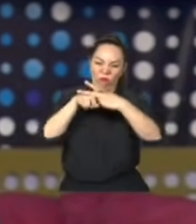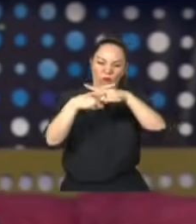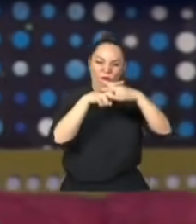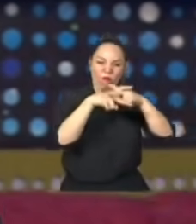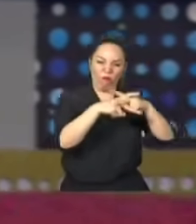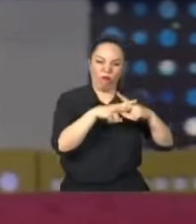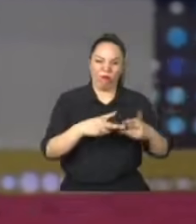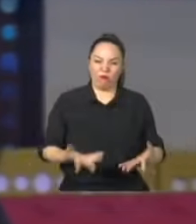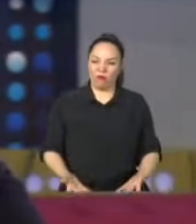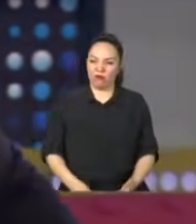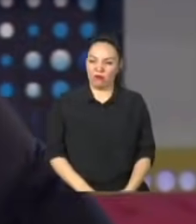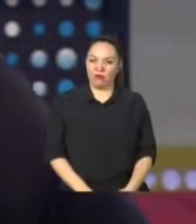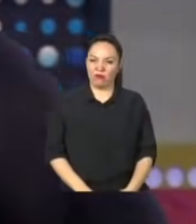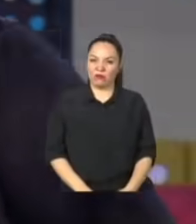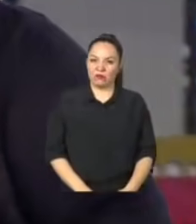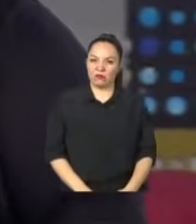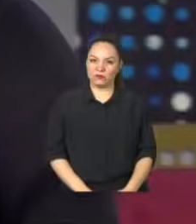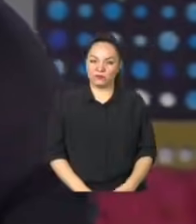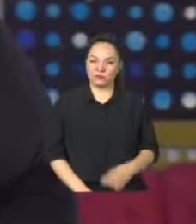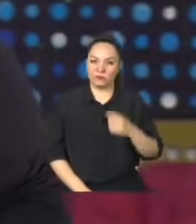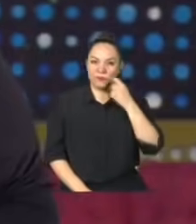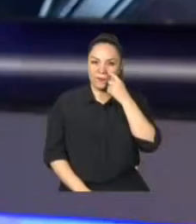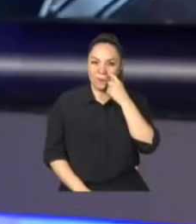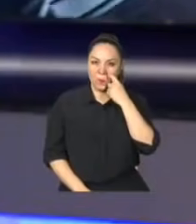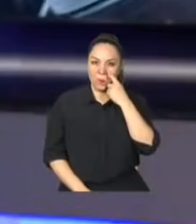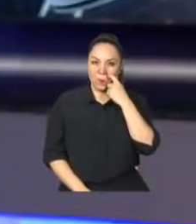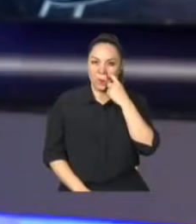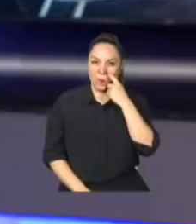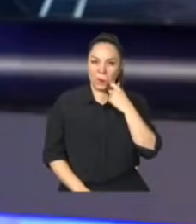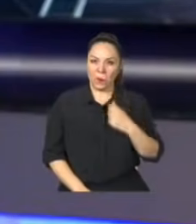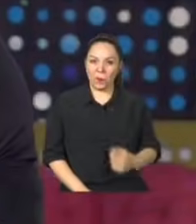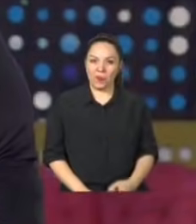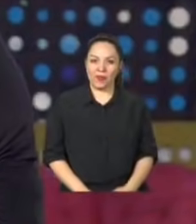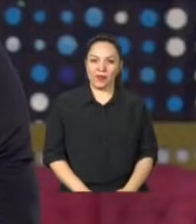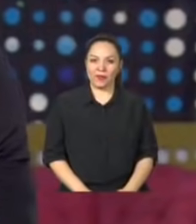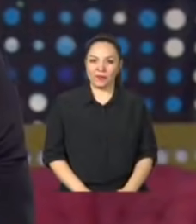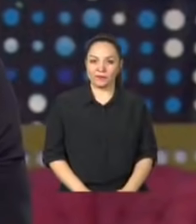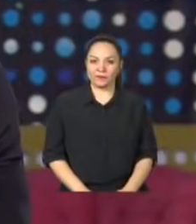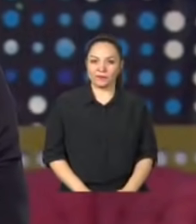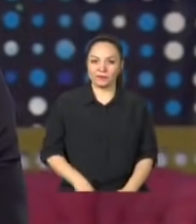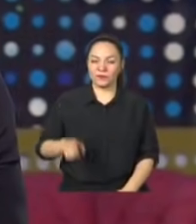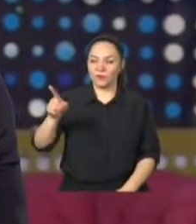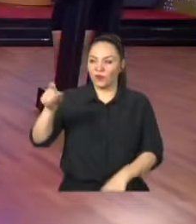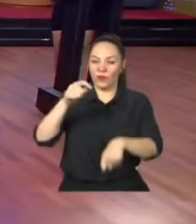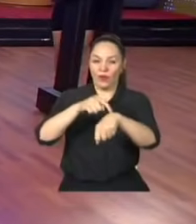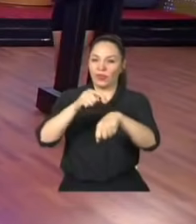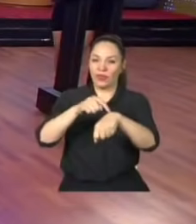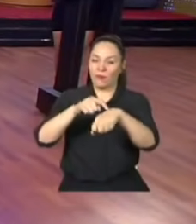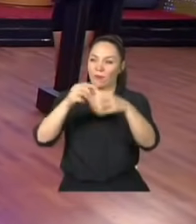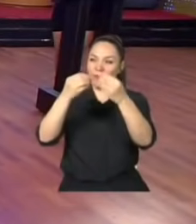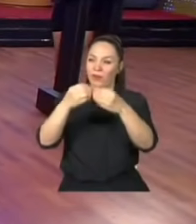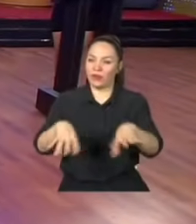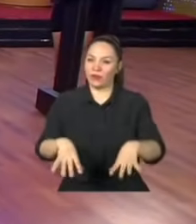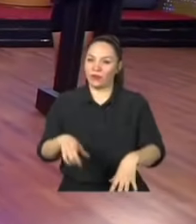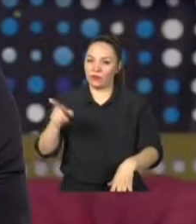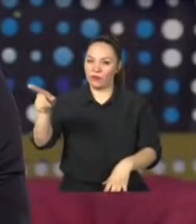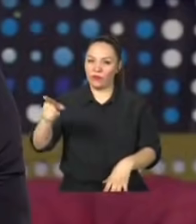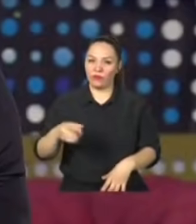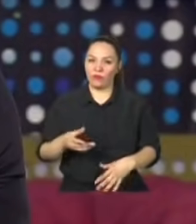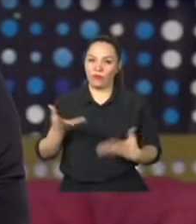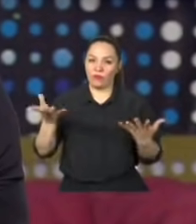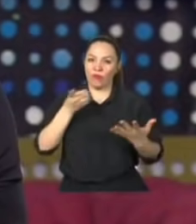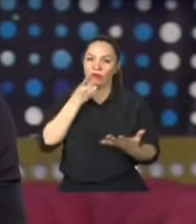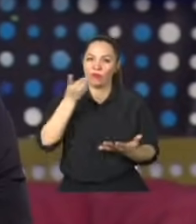Cuando un cliente te cita en la plaza y no llegas, el tiempo perdido. Cuando pediste